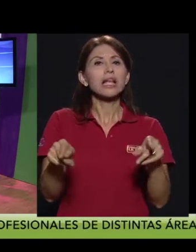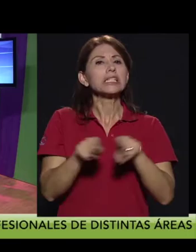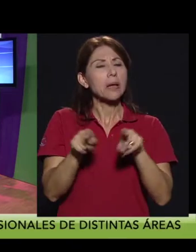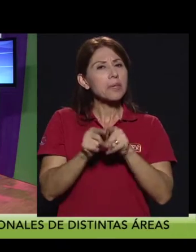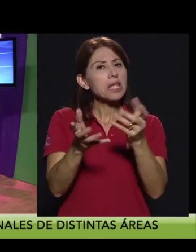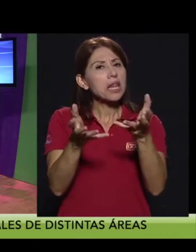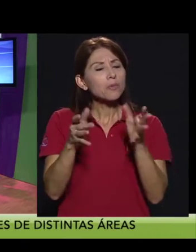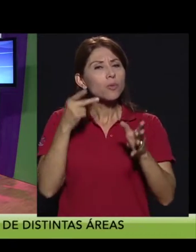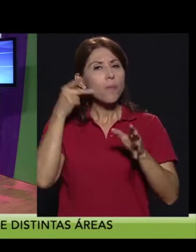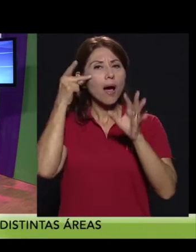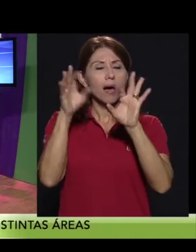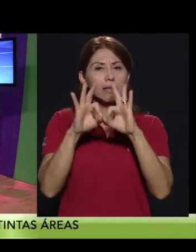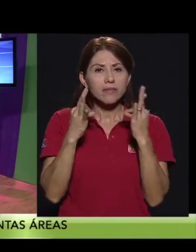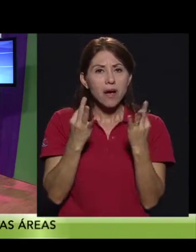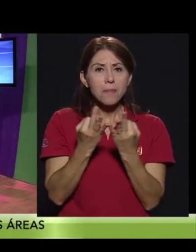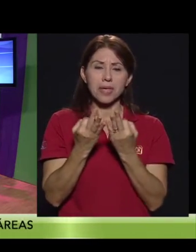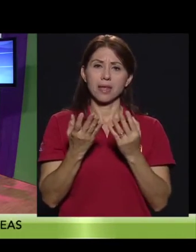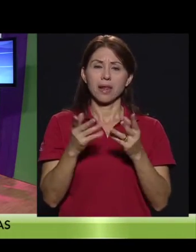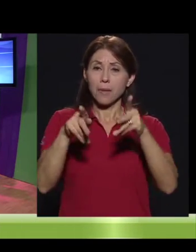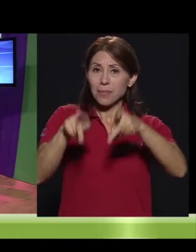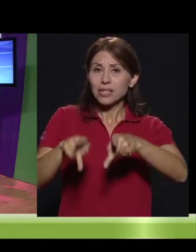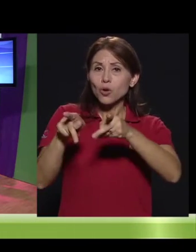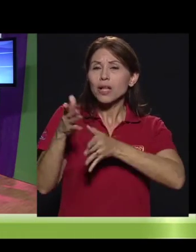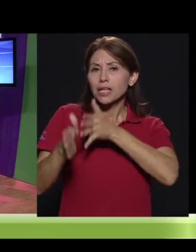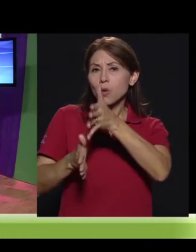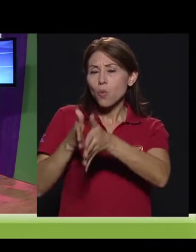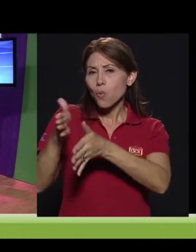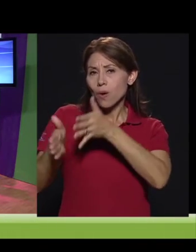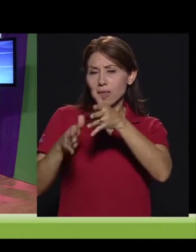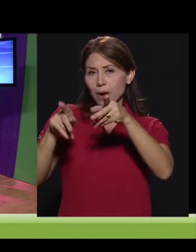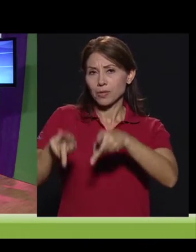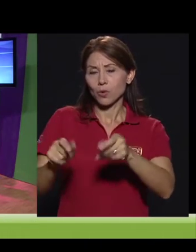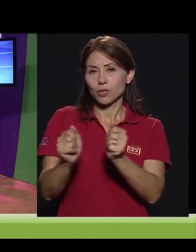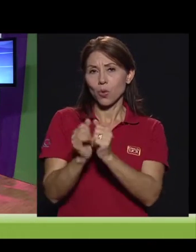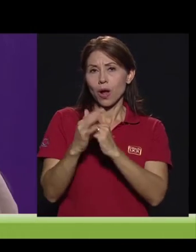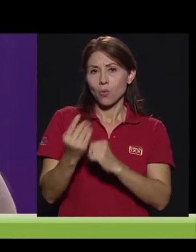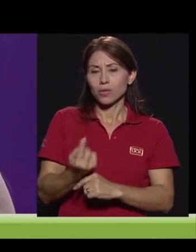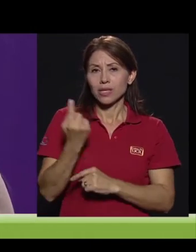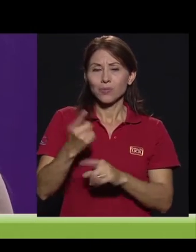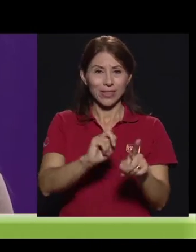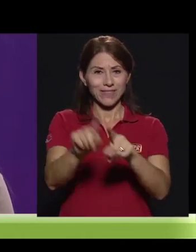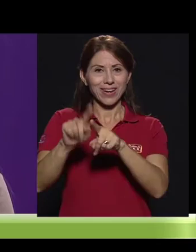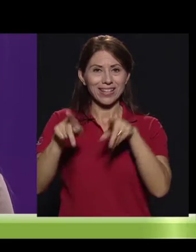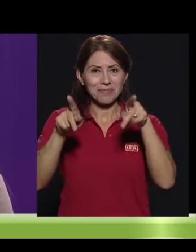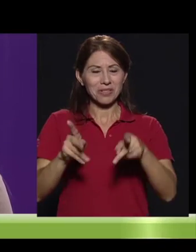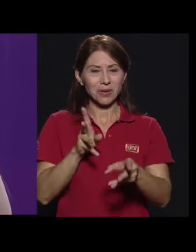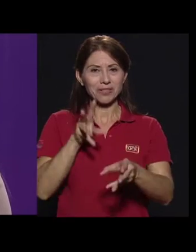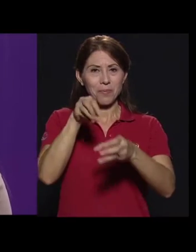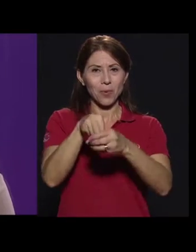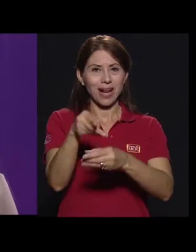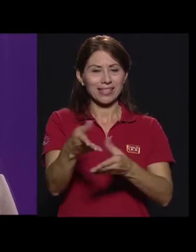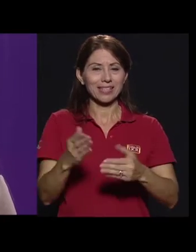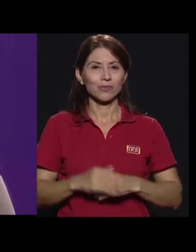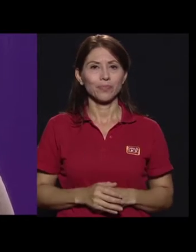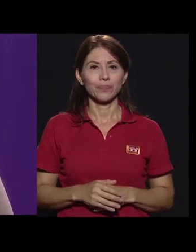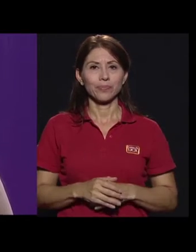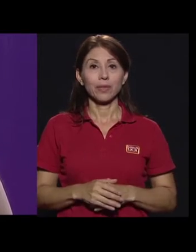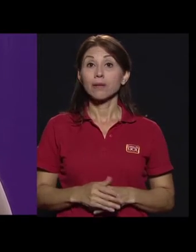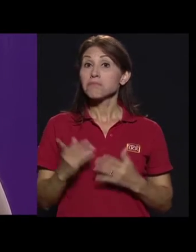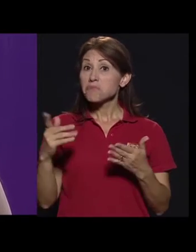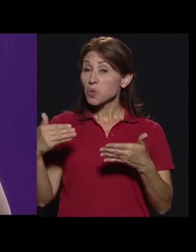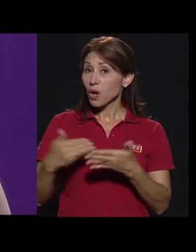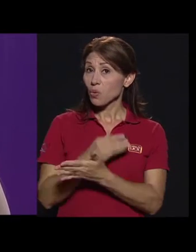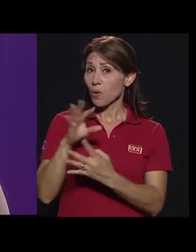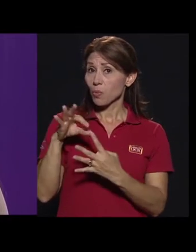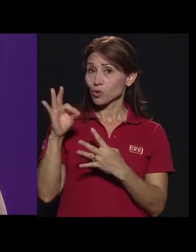familia, cuidadores y otras personas que tienen que estar involucradas en esto. Michelle, se abre una nueva opción,